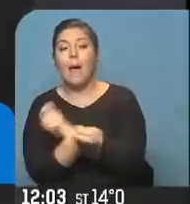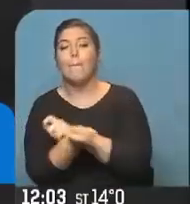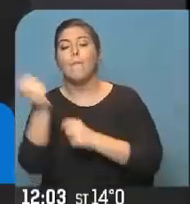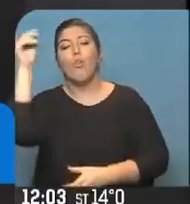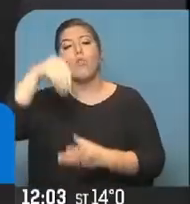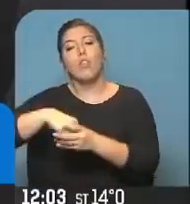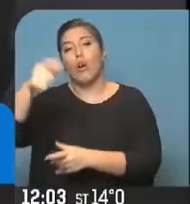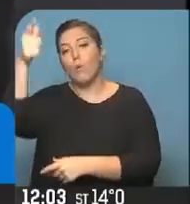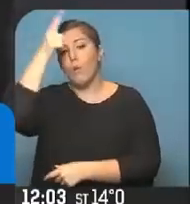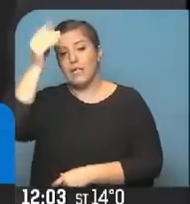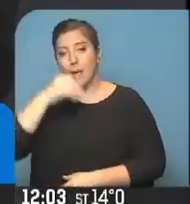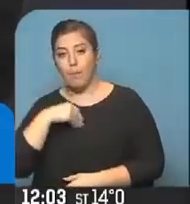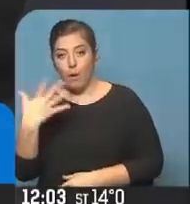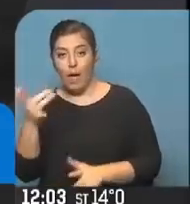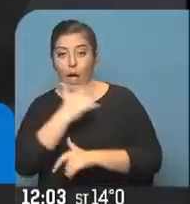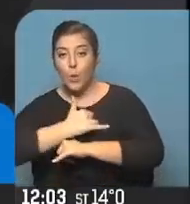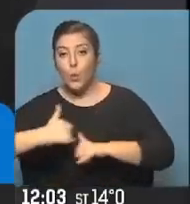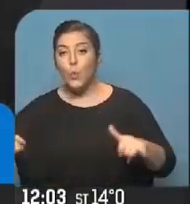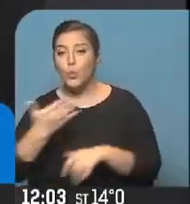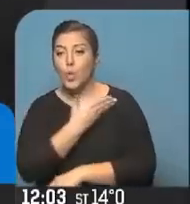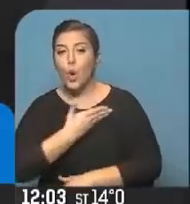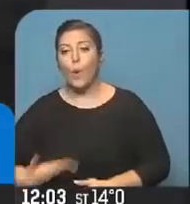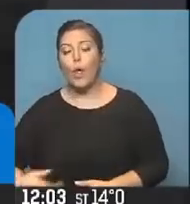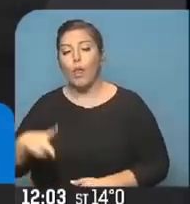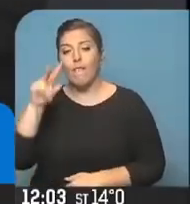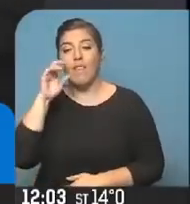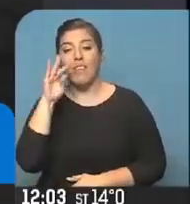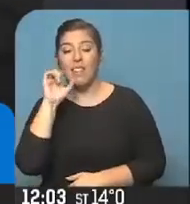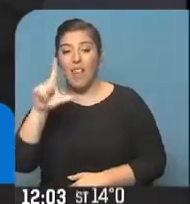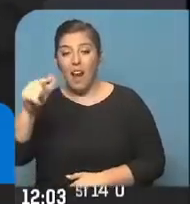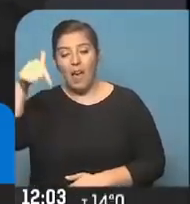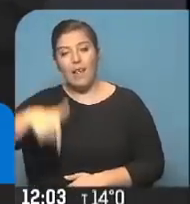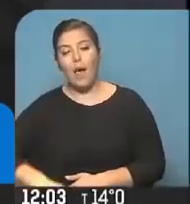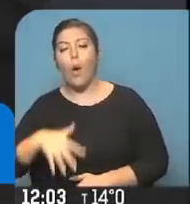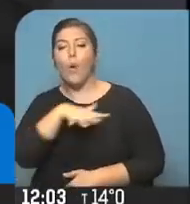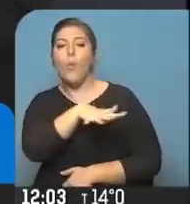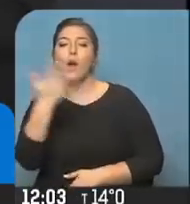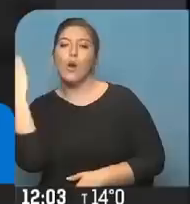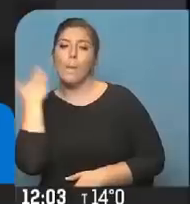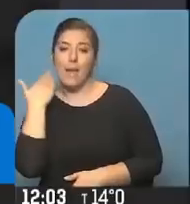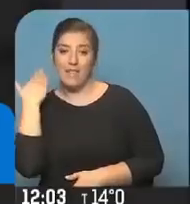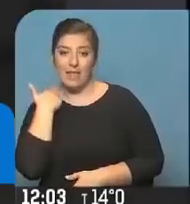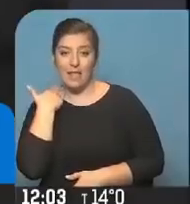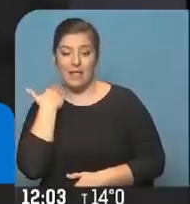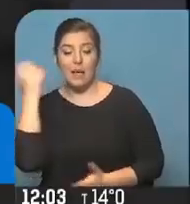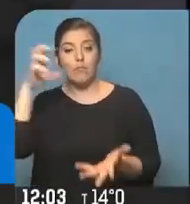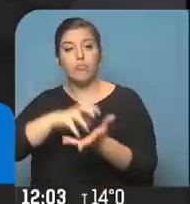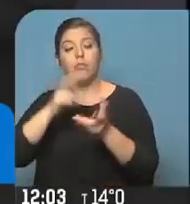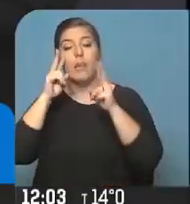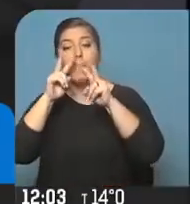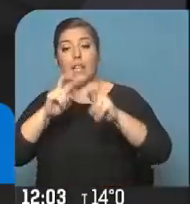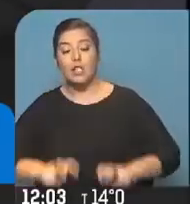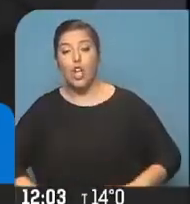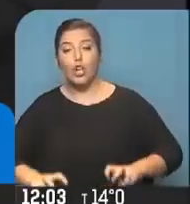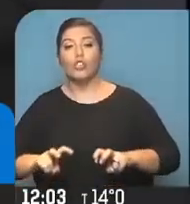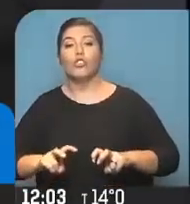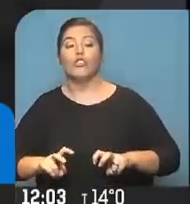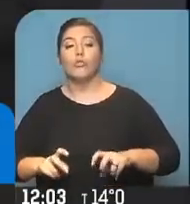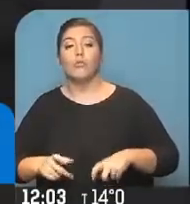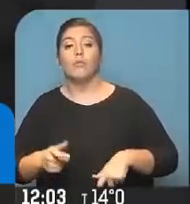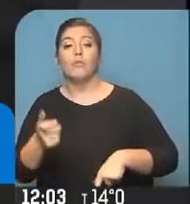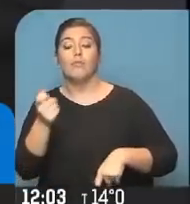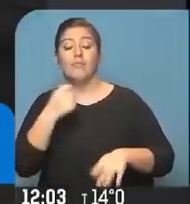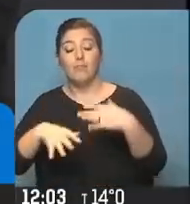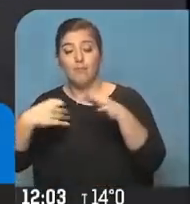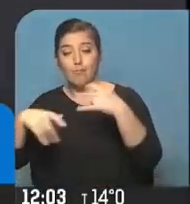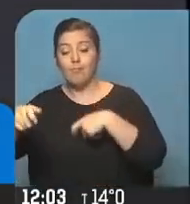de buenos aires- es lo que acaba de anunciar la gobernadora maría eugenia vidal aquí en la matanza en la delegación de investigaciones de tráfico de drogas y